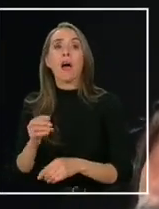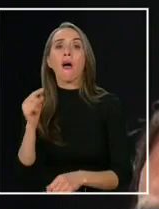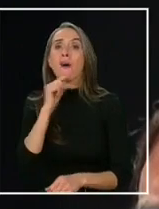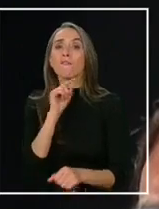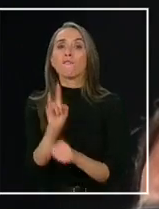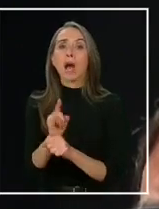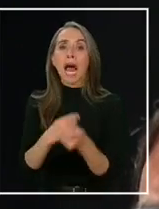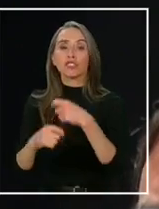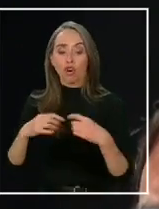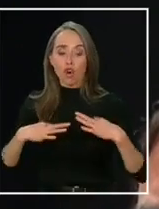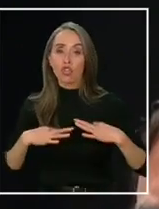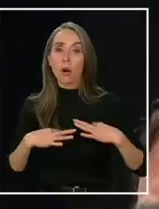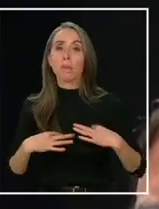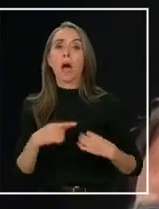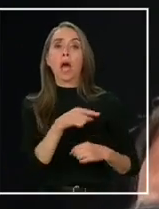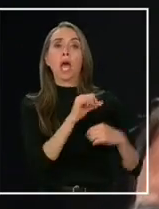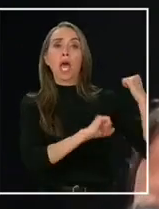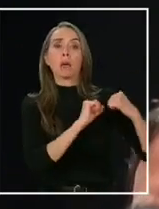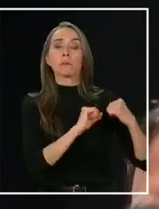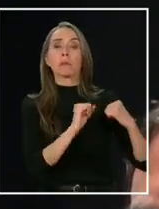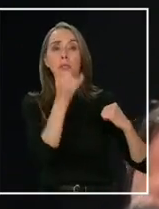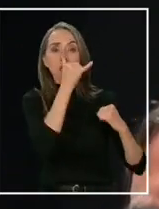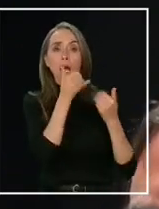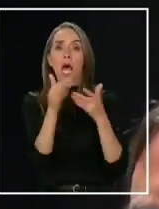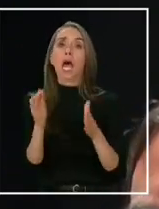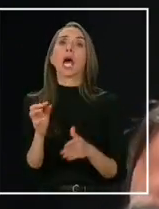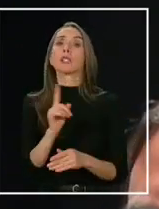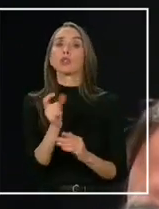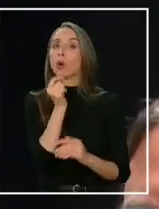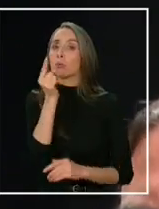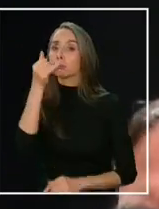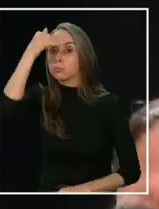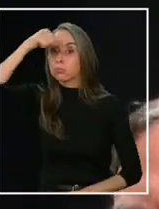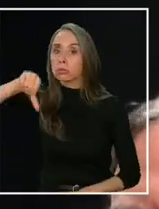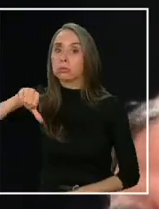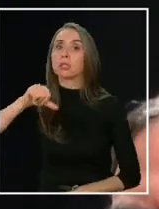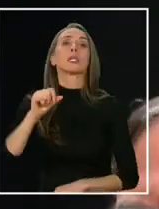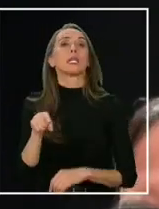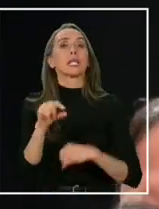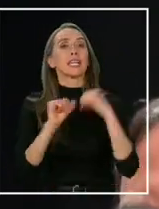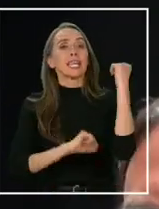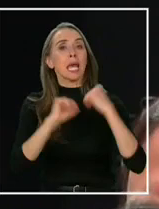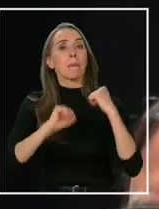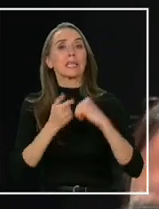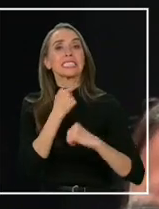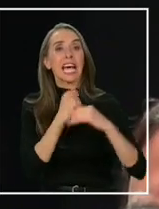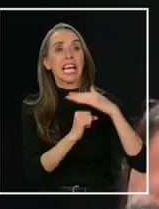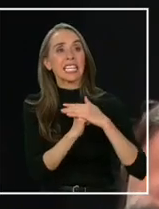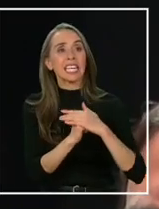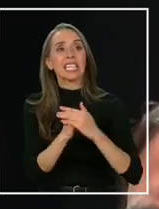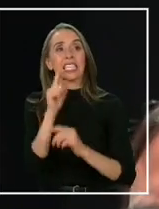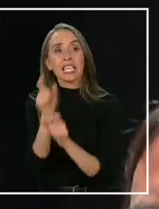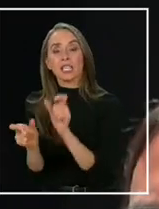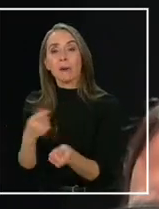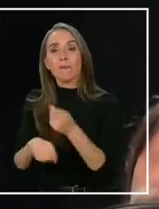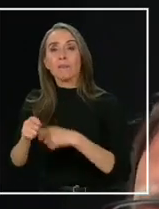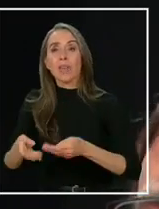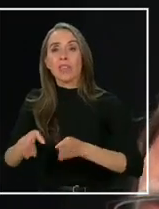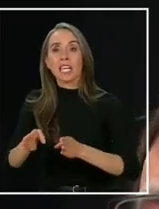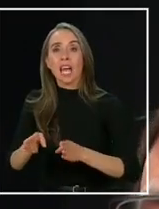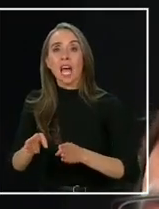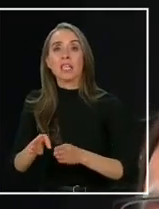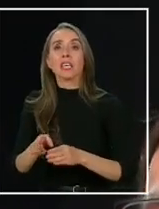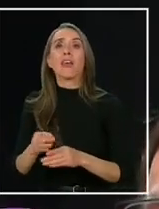falsificaciones y estas personas queden impunes. Pareciera que entre los gerentes de estas empresas y los comerciantes ambulantes